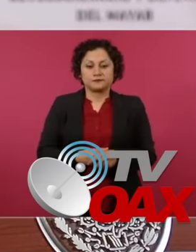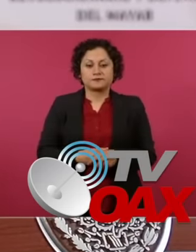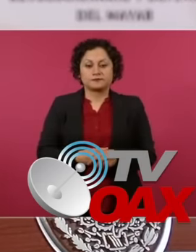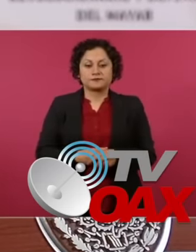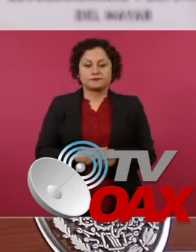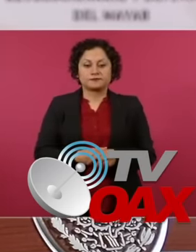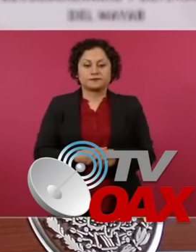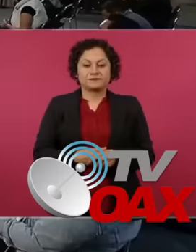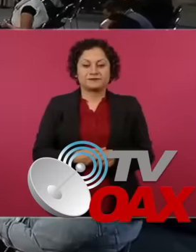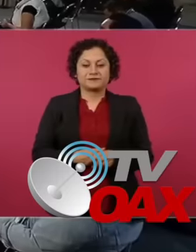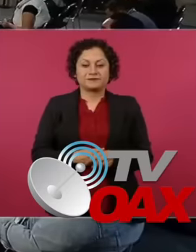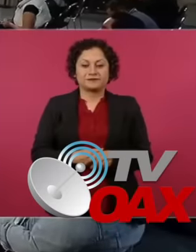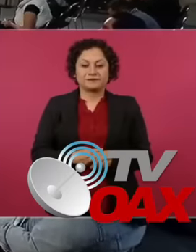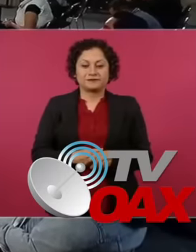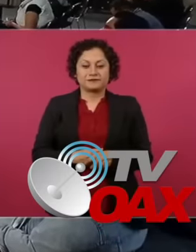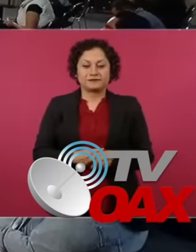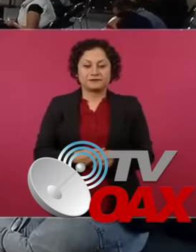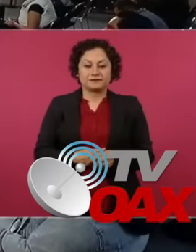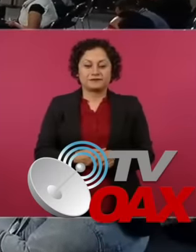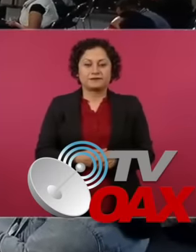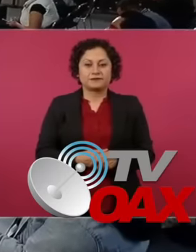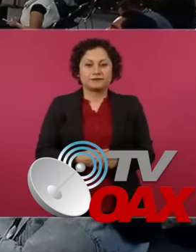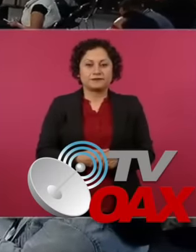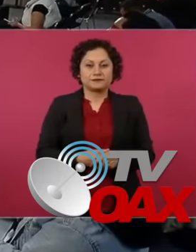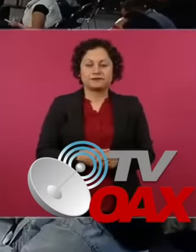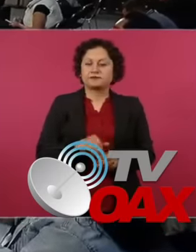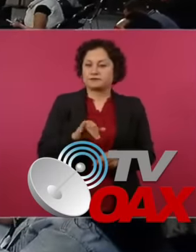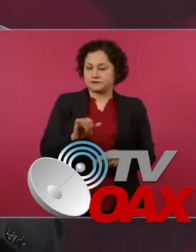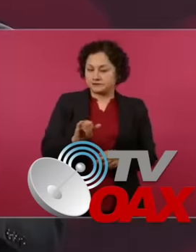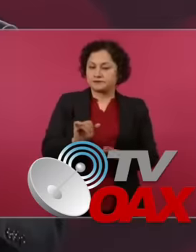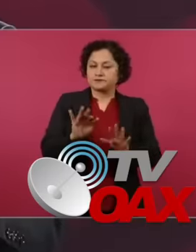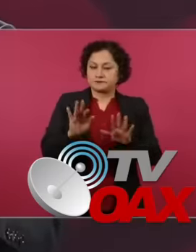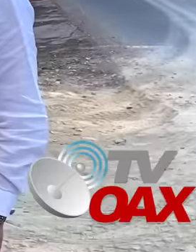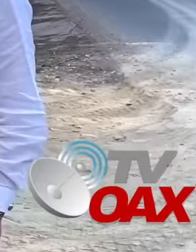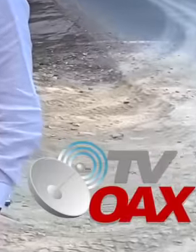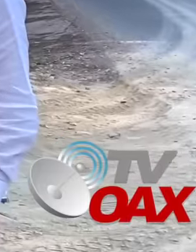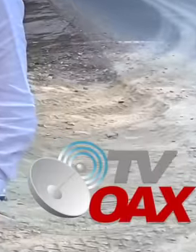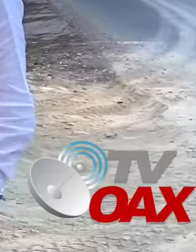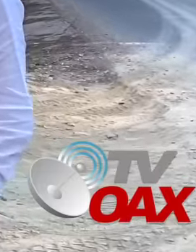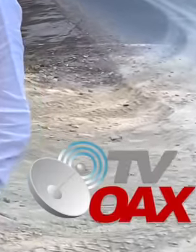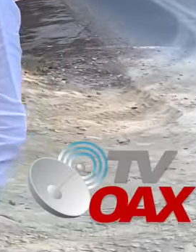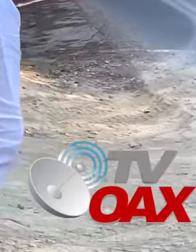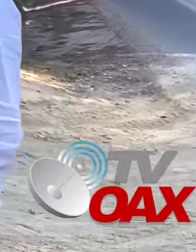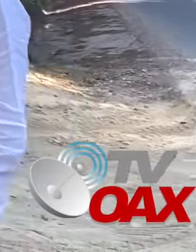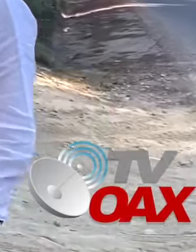Esto, presidente. Sí. Ya lo vamos a ver, es que eso es.